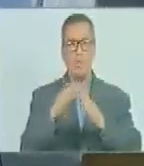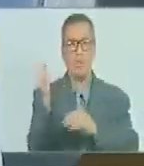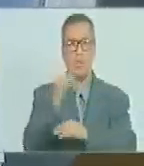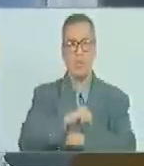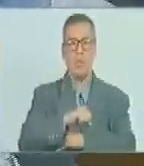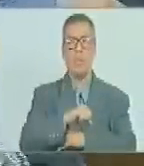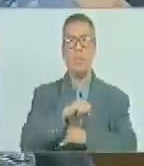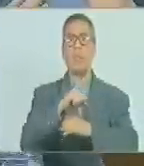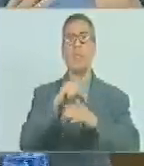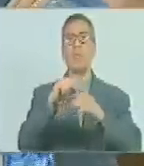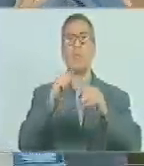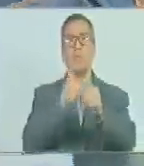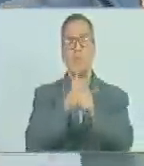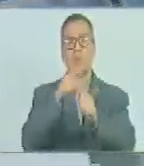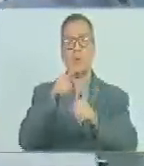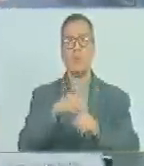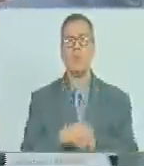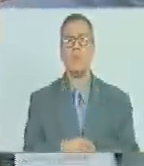la sombra.